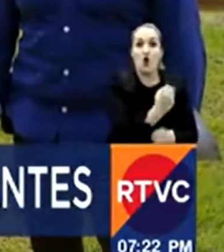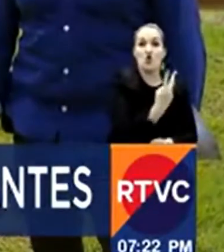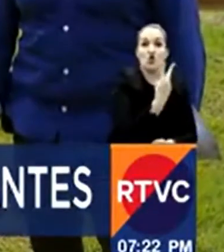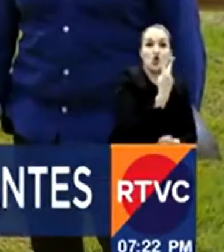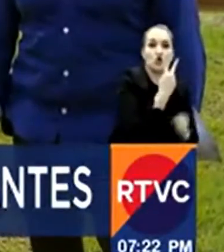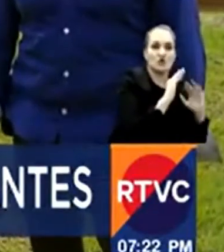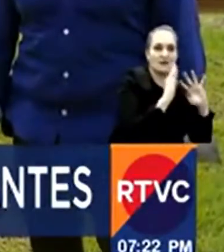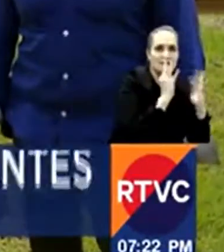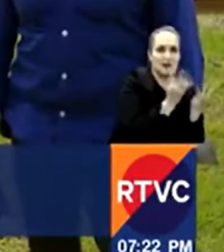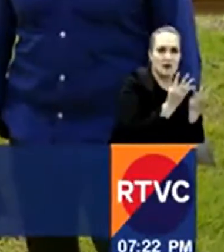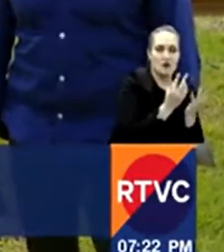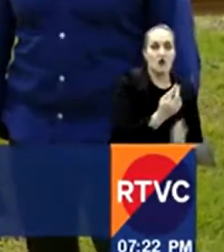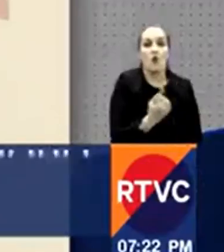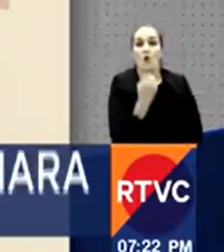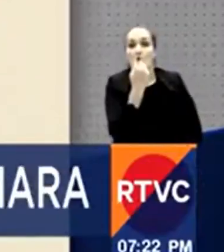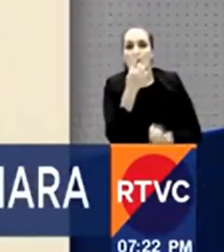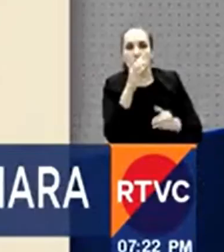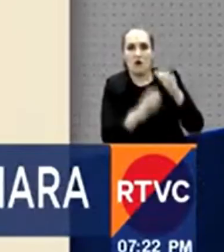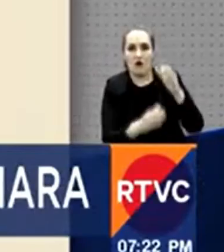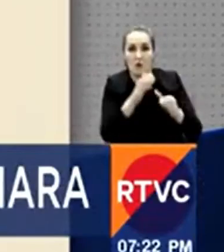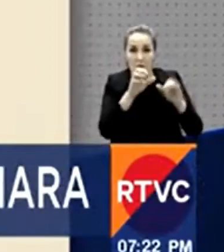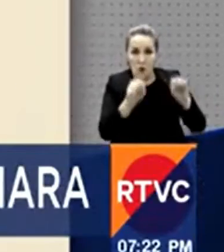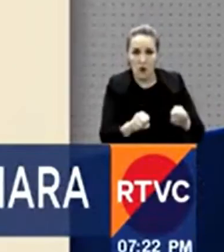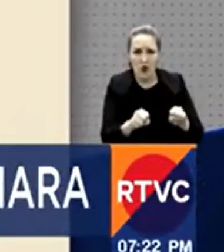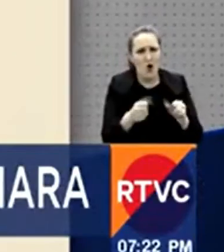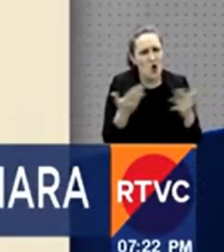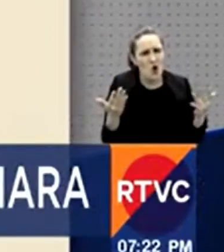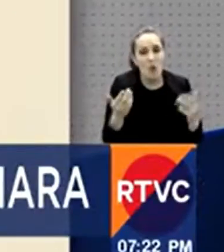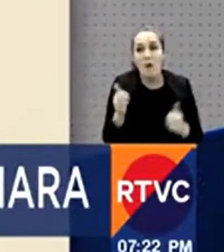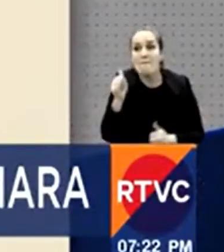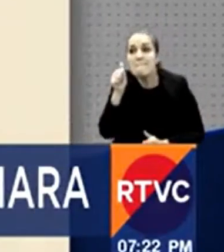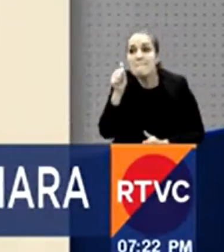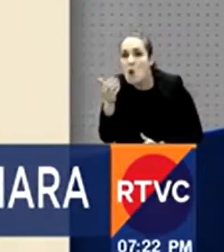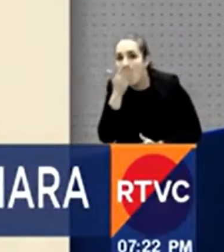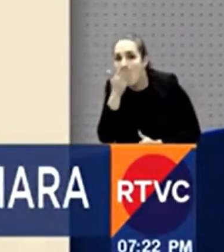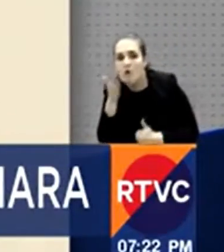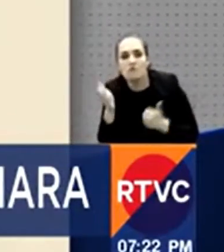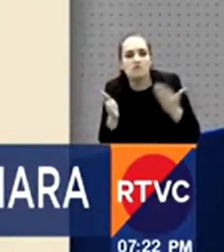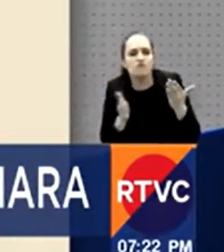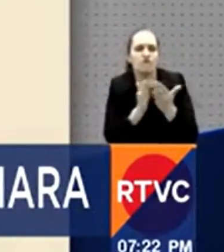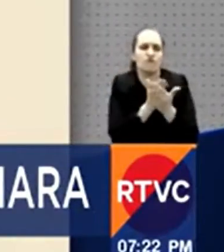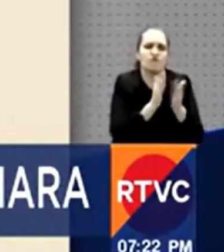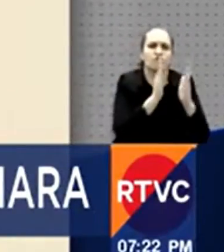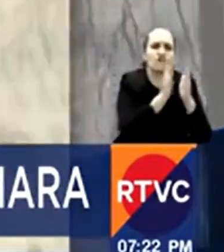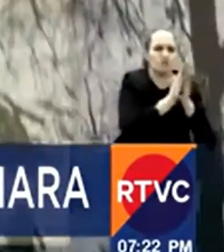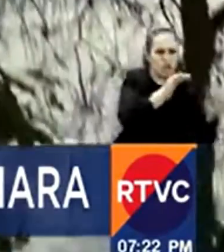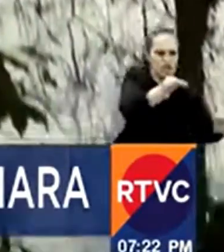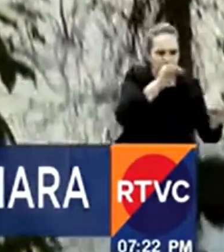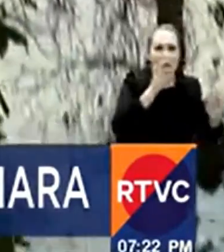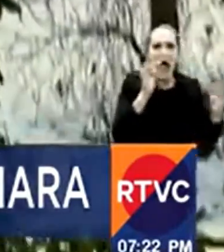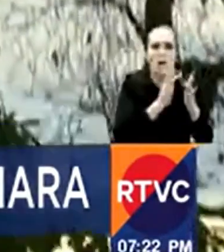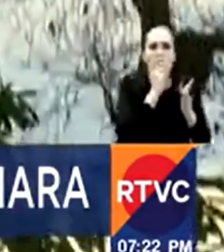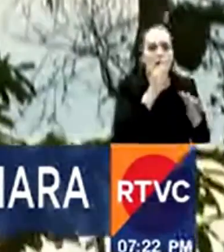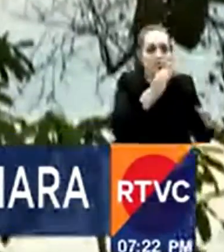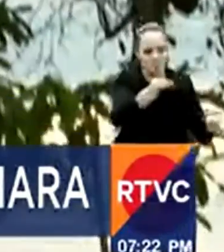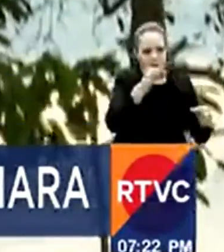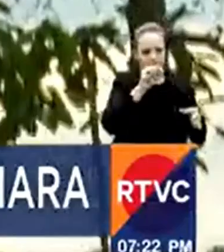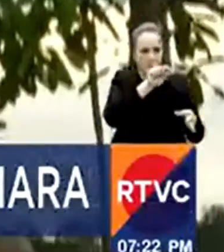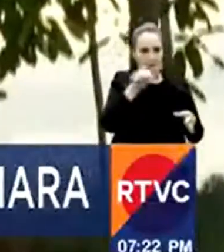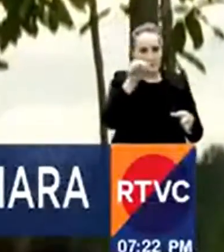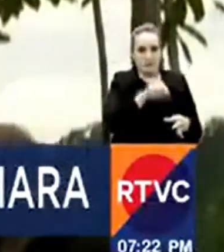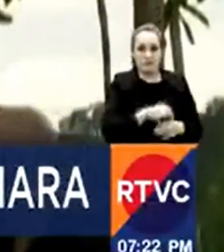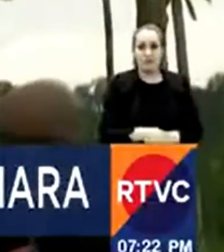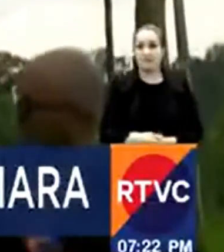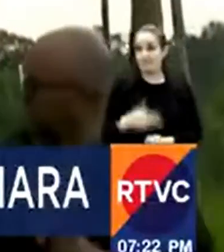y 1 en la Cámara de Representantes. Para hacerlo deben solicitar en la mesa de votación el tarjetón correspondiente. ¿Usted cree que ese día va a ser